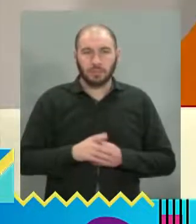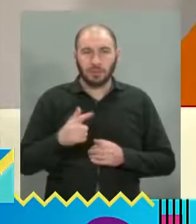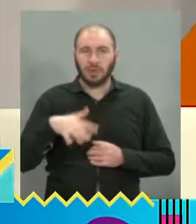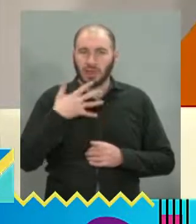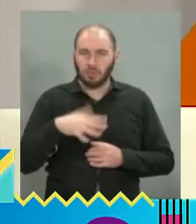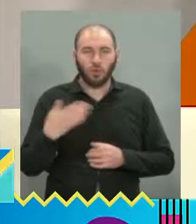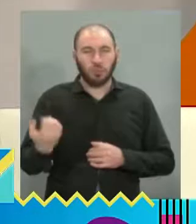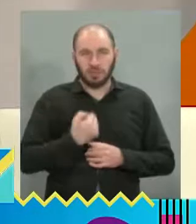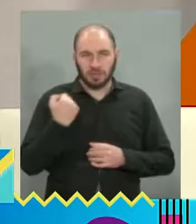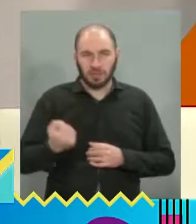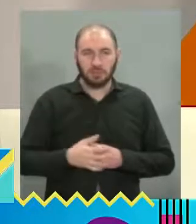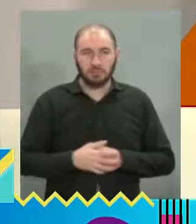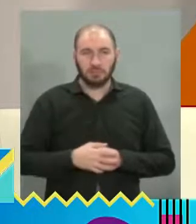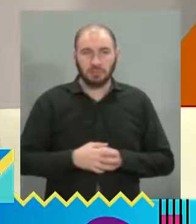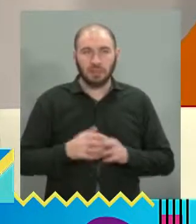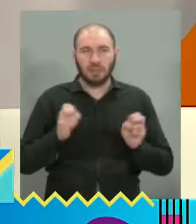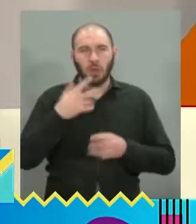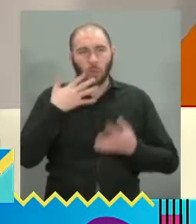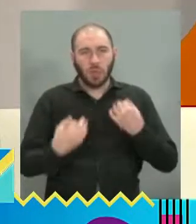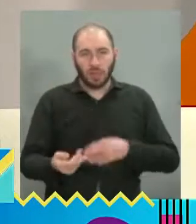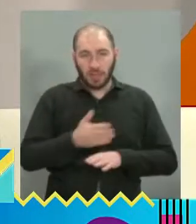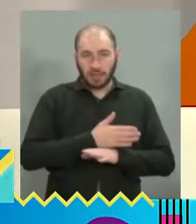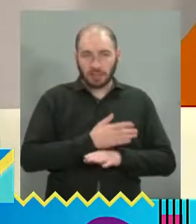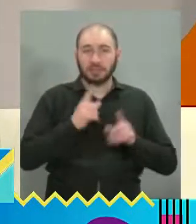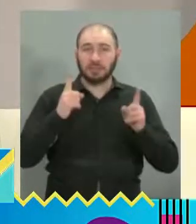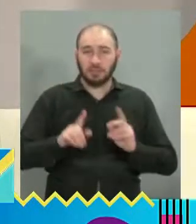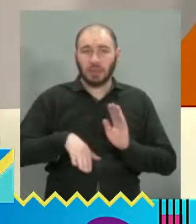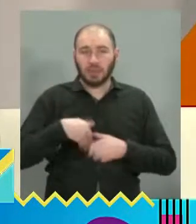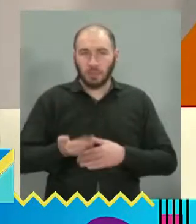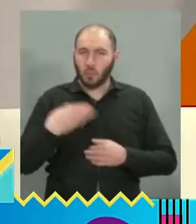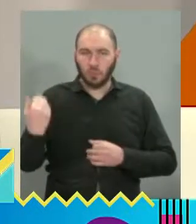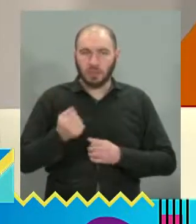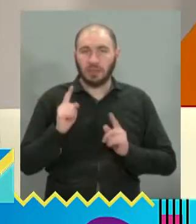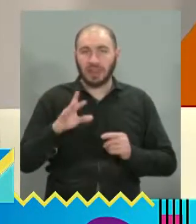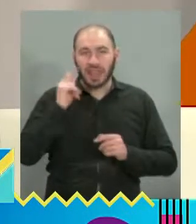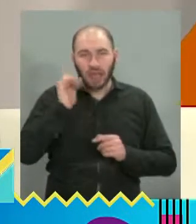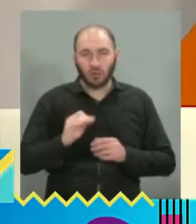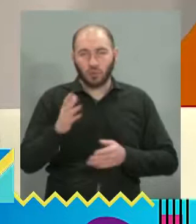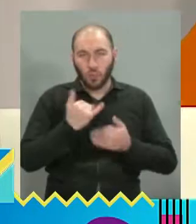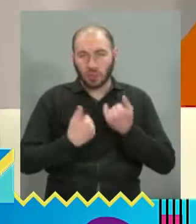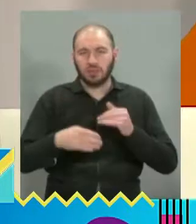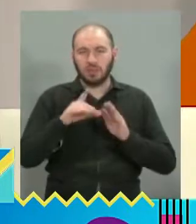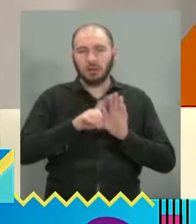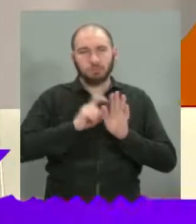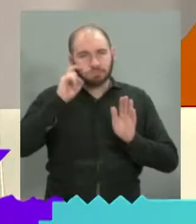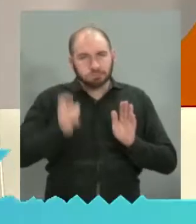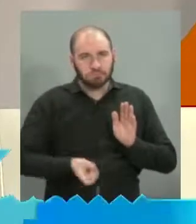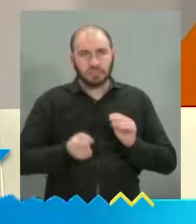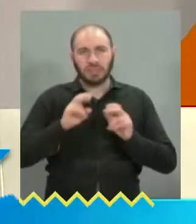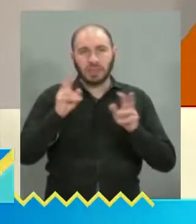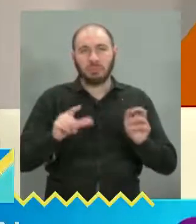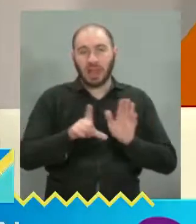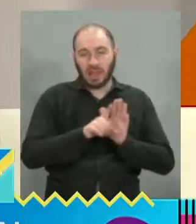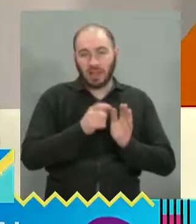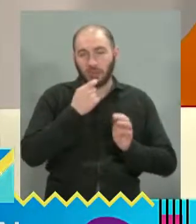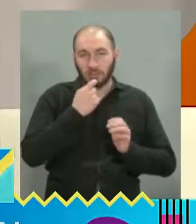nosotros fundamental en lo que es la prevención. Y después sí, fundamental, como dice Diego, ante la violación específica de algún tipo de cuestión legal, como